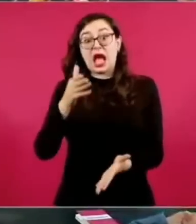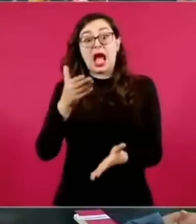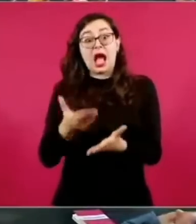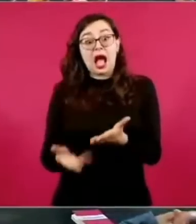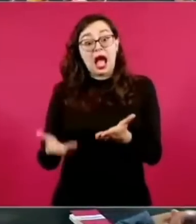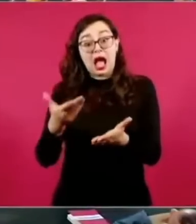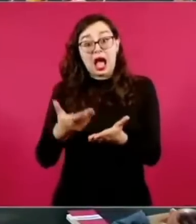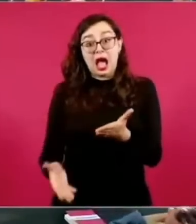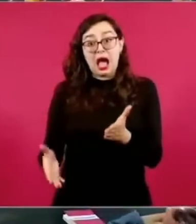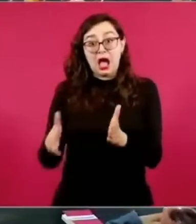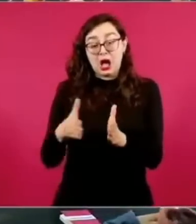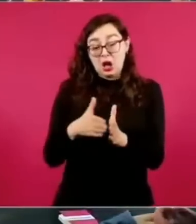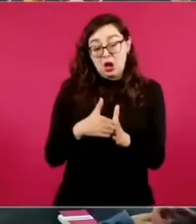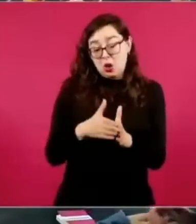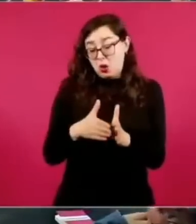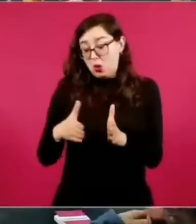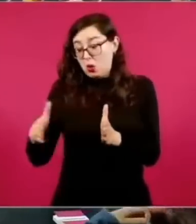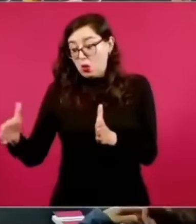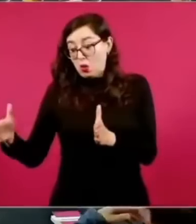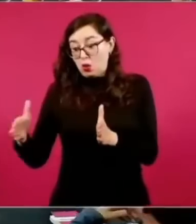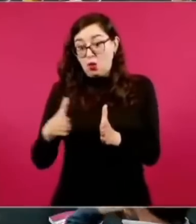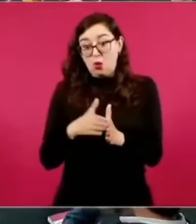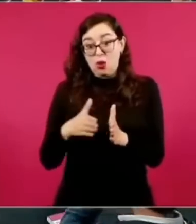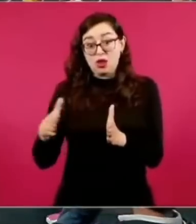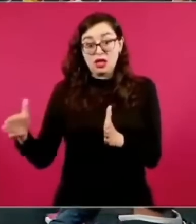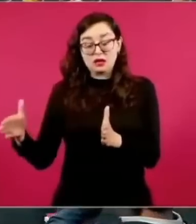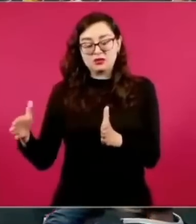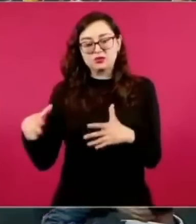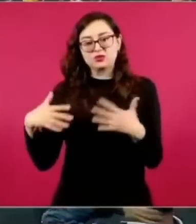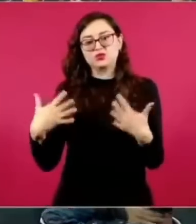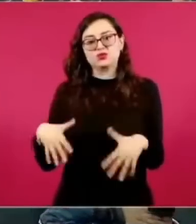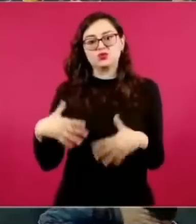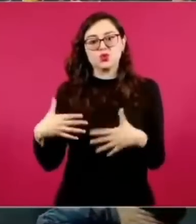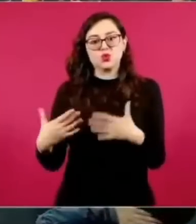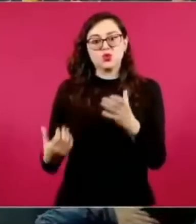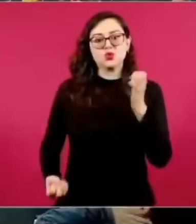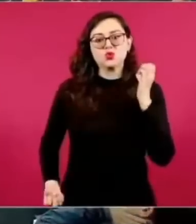afortunadamente, las cosas están cambiando